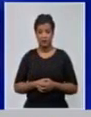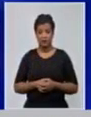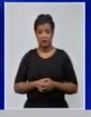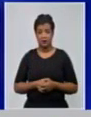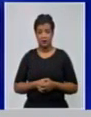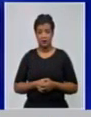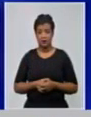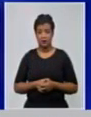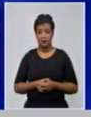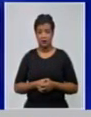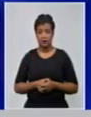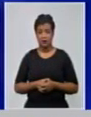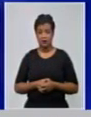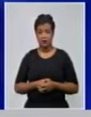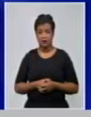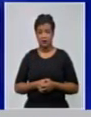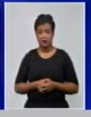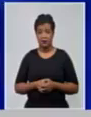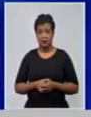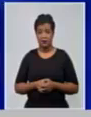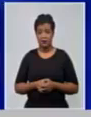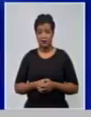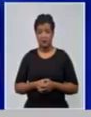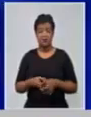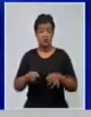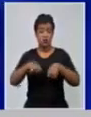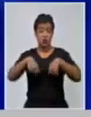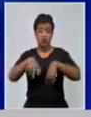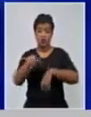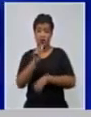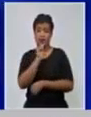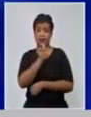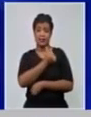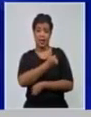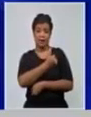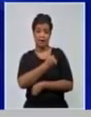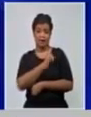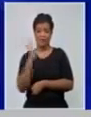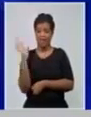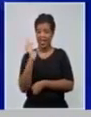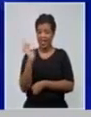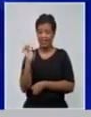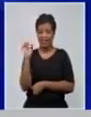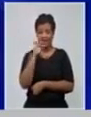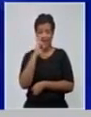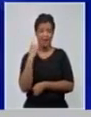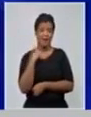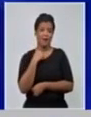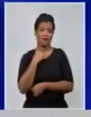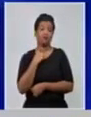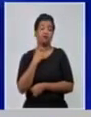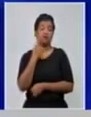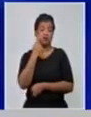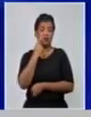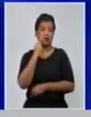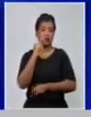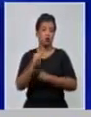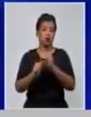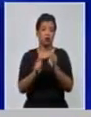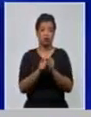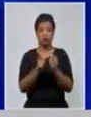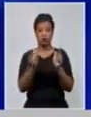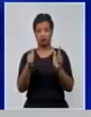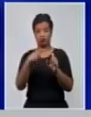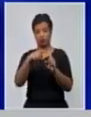se cometieron con esta entrada, la situación del fin de año, y realmente ya ven ustedes las cifras de casos